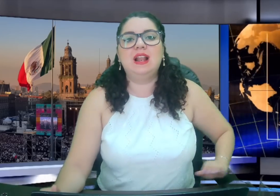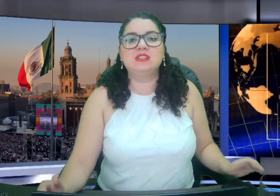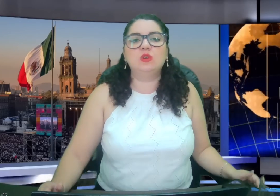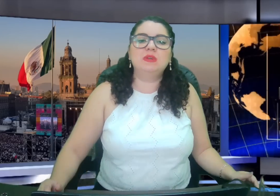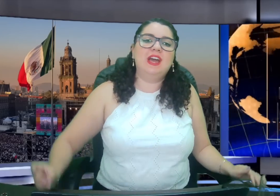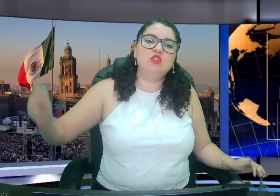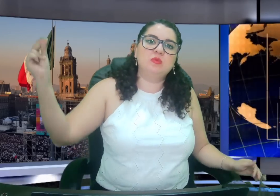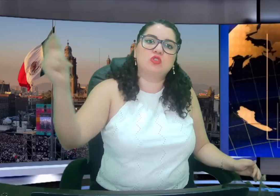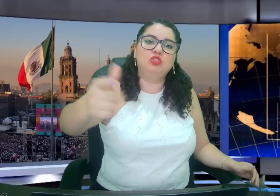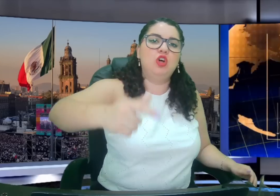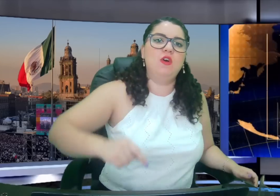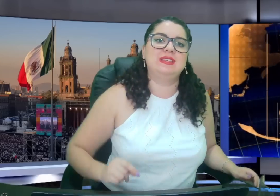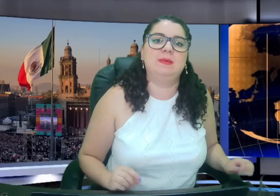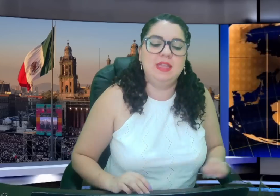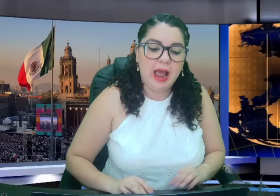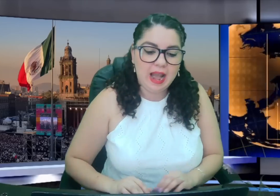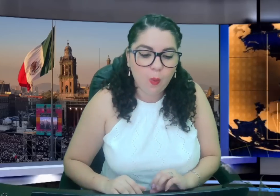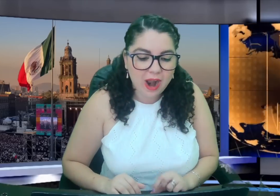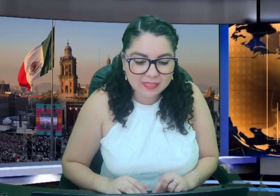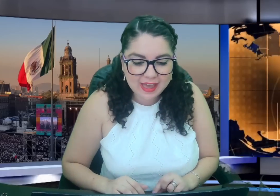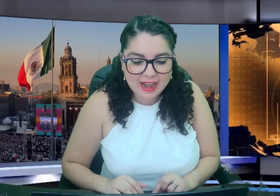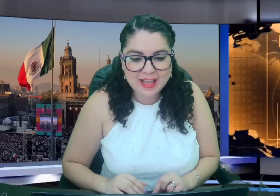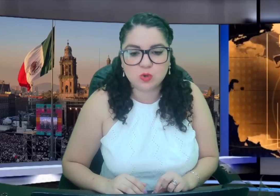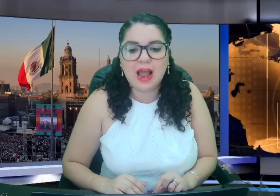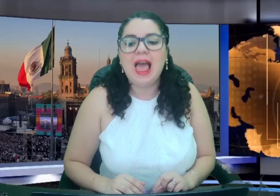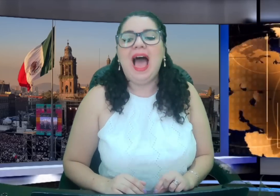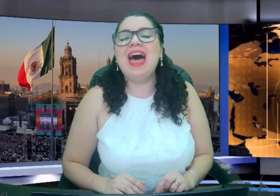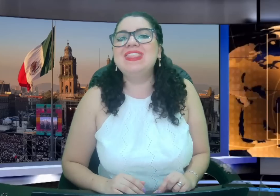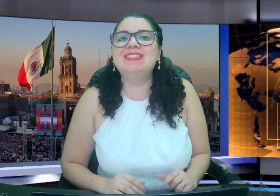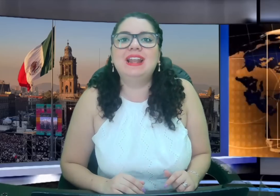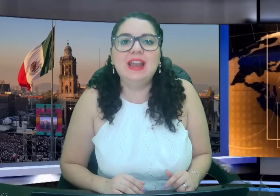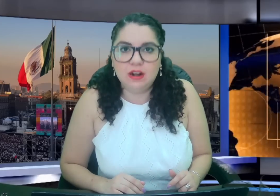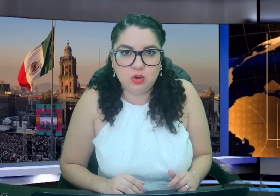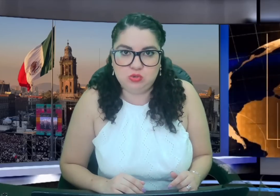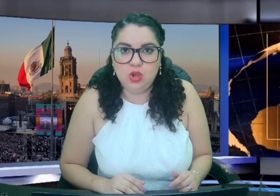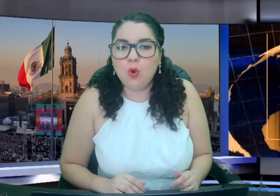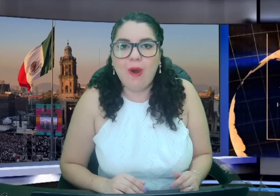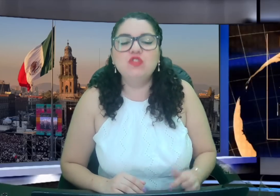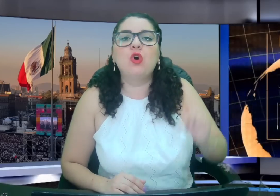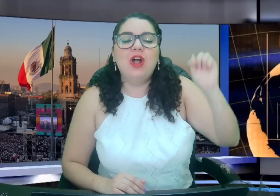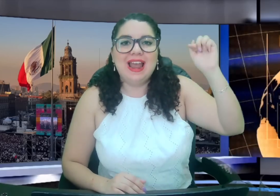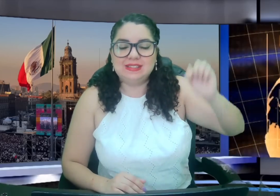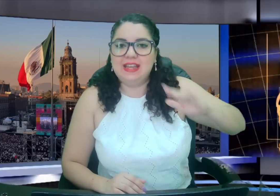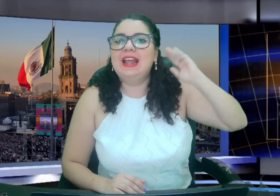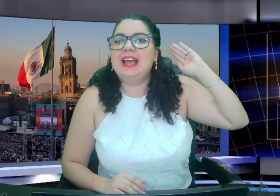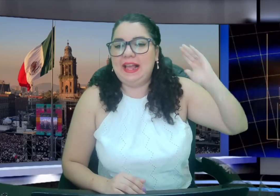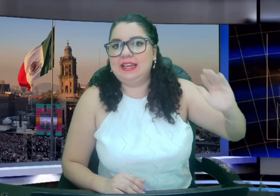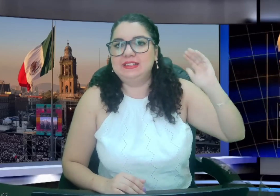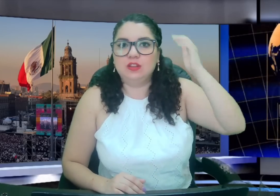bienestar de las y los mexicanos, pues con todo, que se vaya la Guardia Nacional a detenerlos cuando la